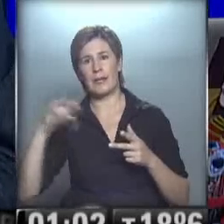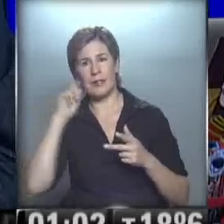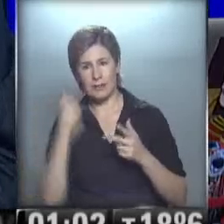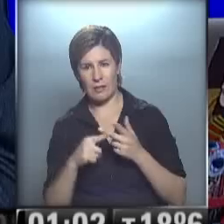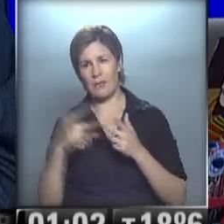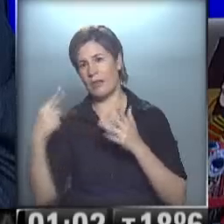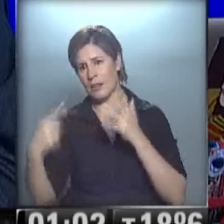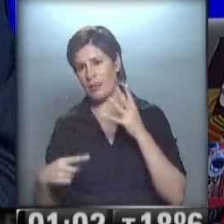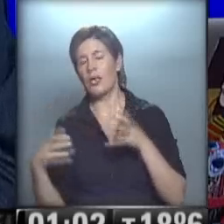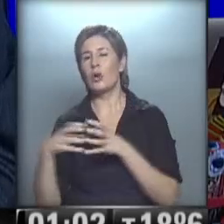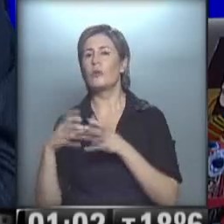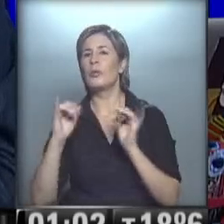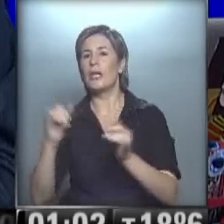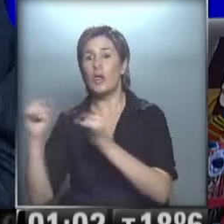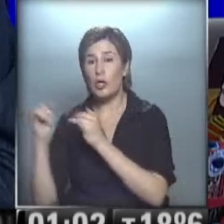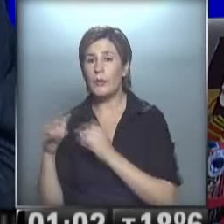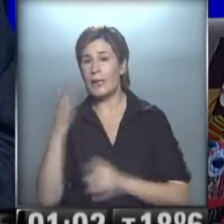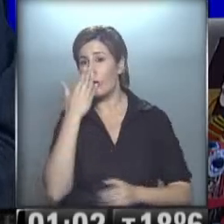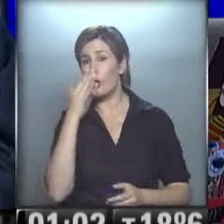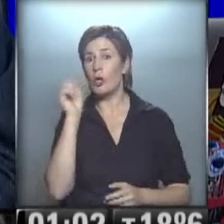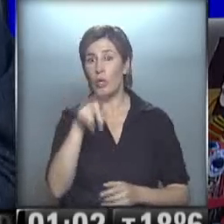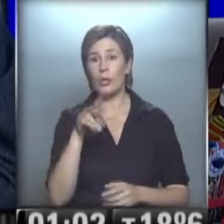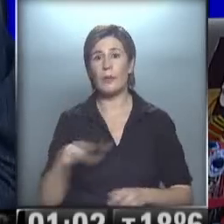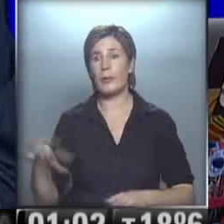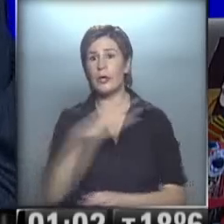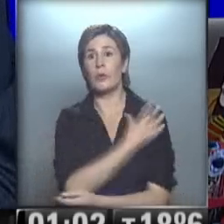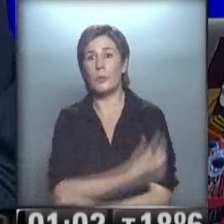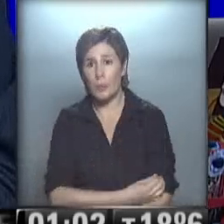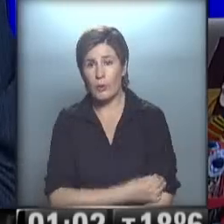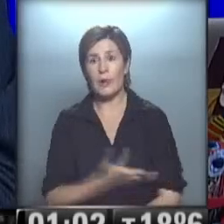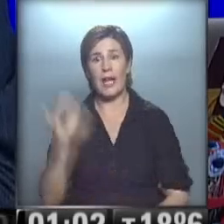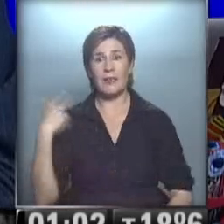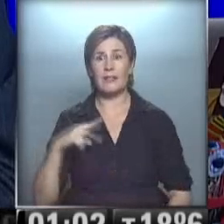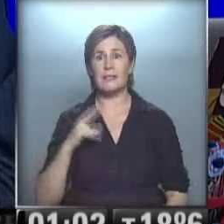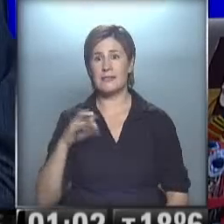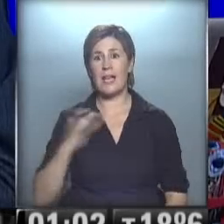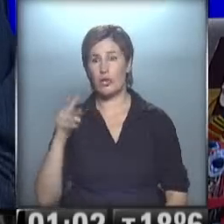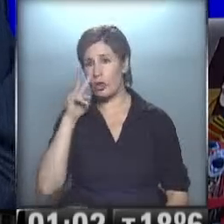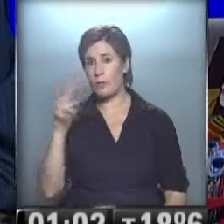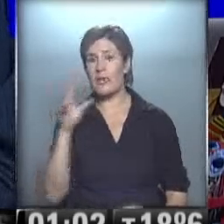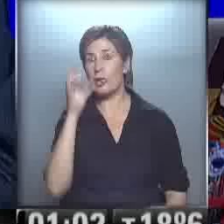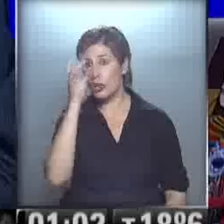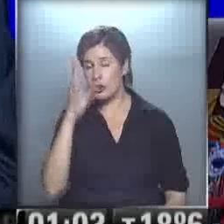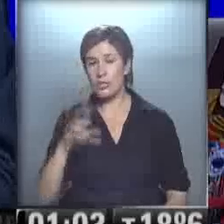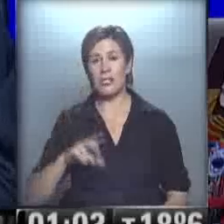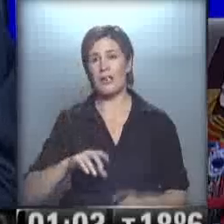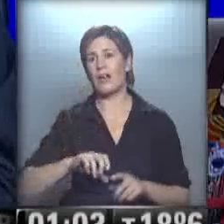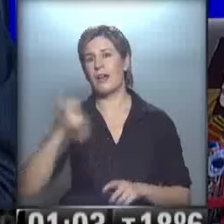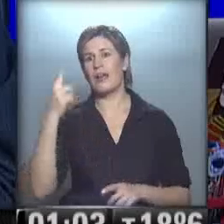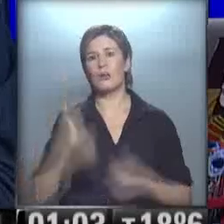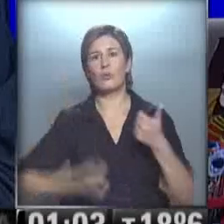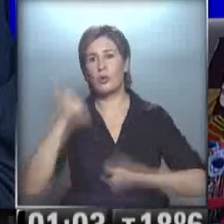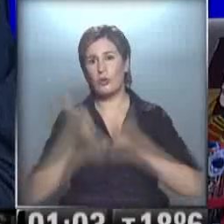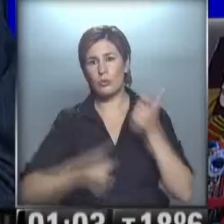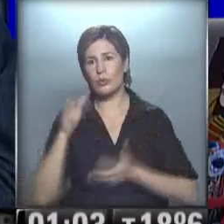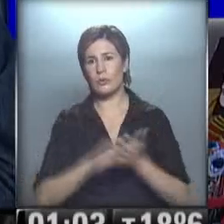barrios marginales de Córdoba, que aparte en el año 2012 ganaron el concurso Maravillosa Música. La verdad que es un proyecto muy